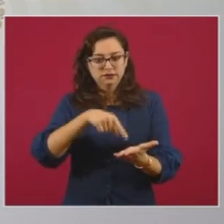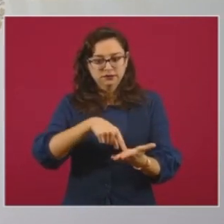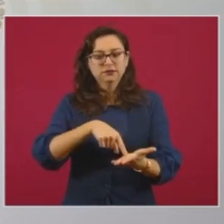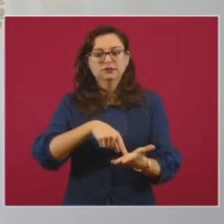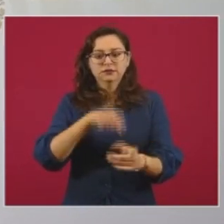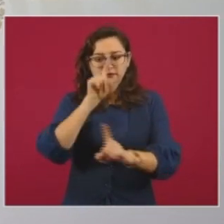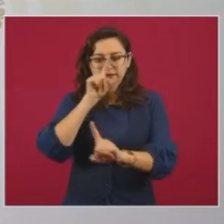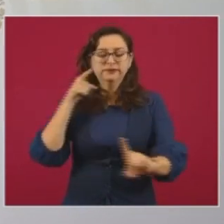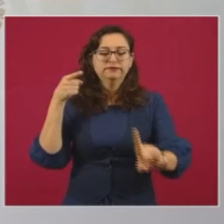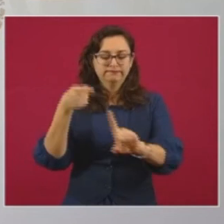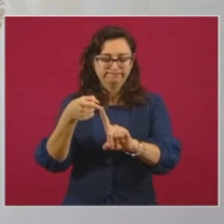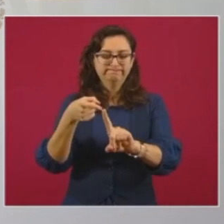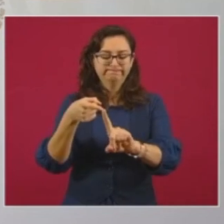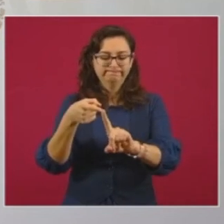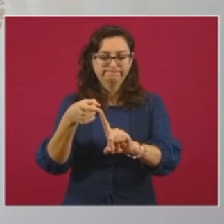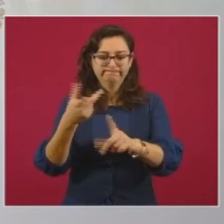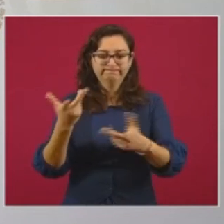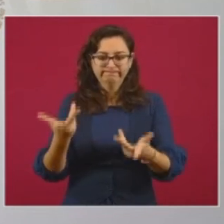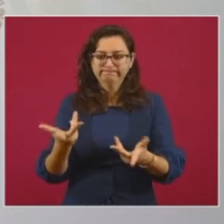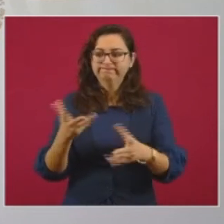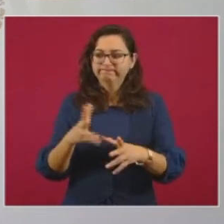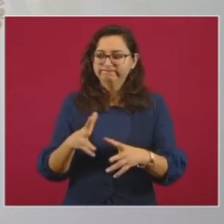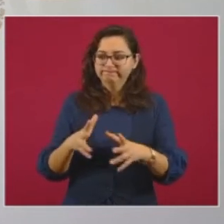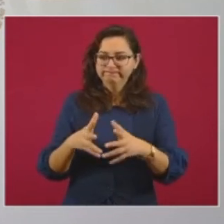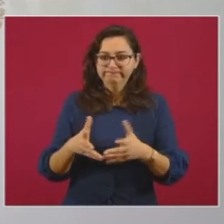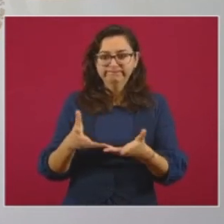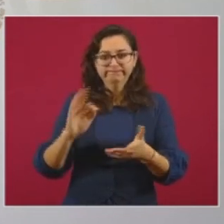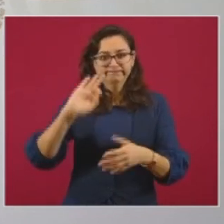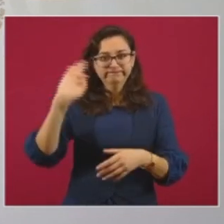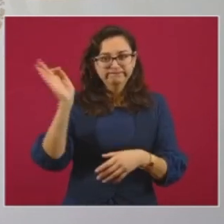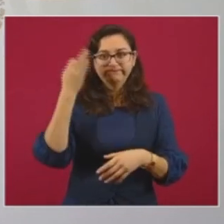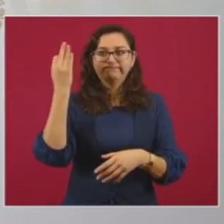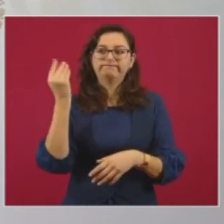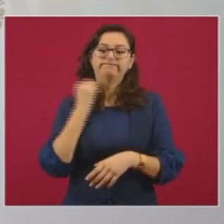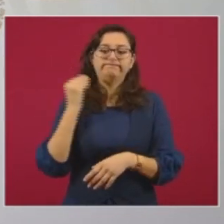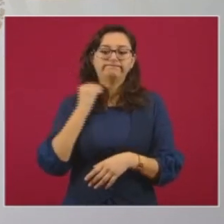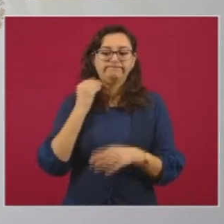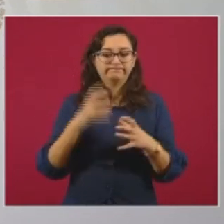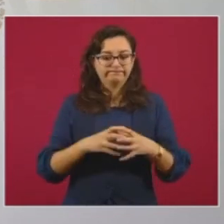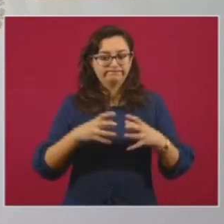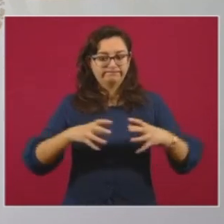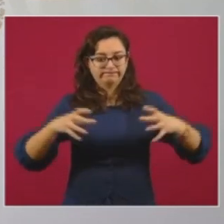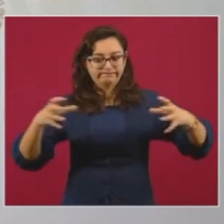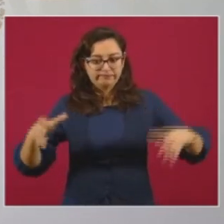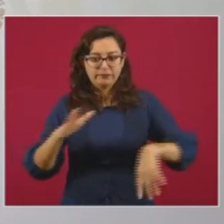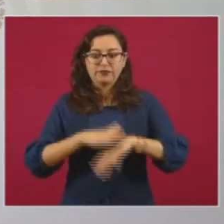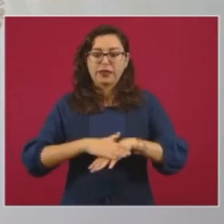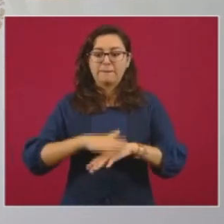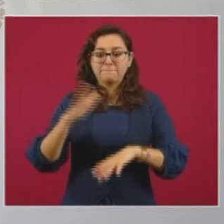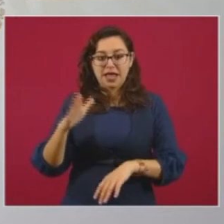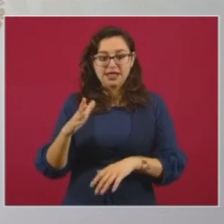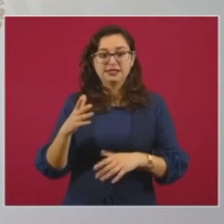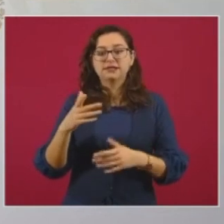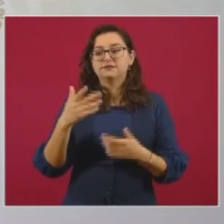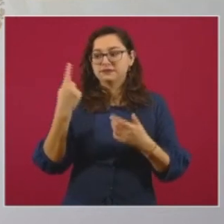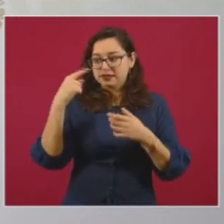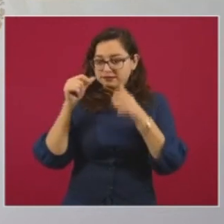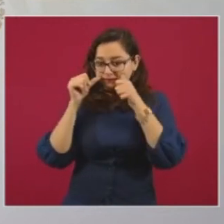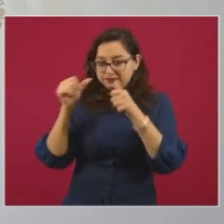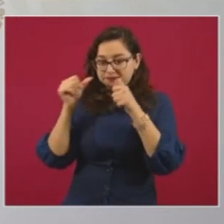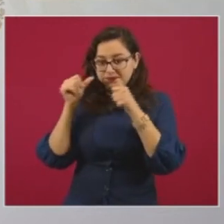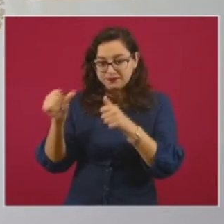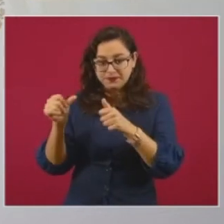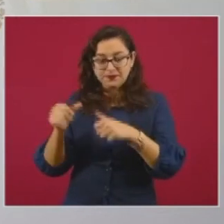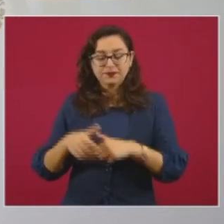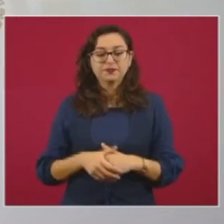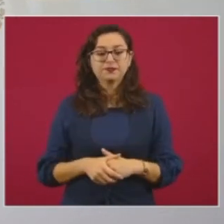ese propósito, que se amplíe el número de defensores de oficio,